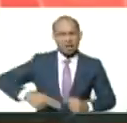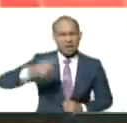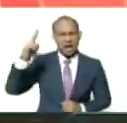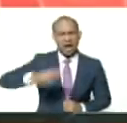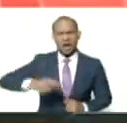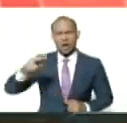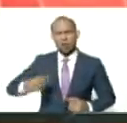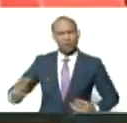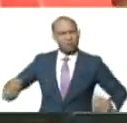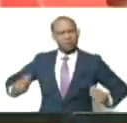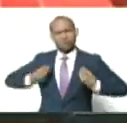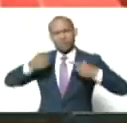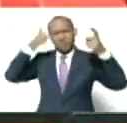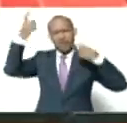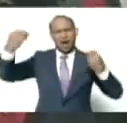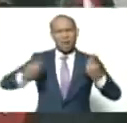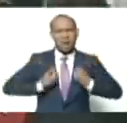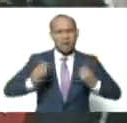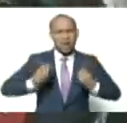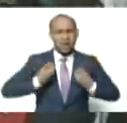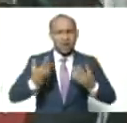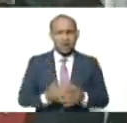decimos, ¡Chávez vive!